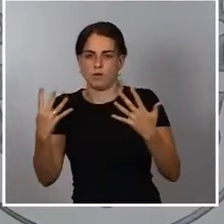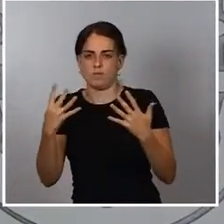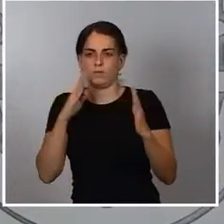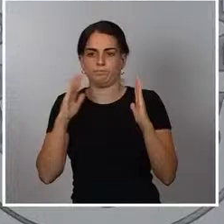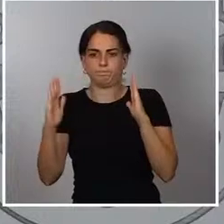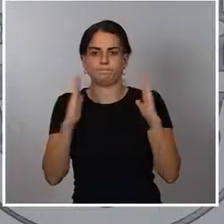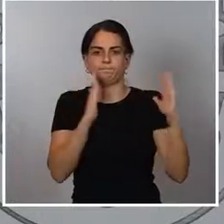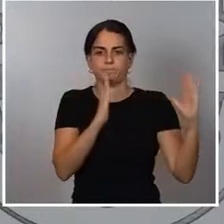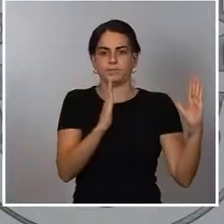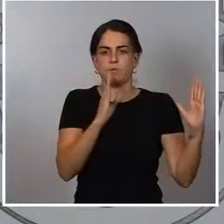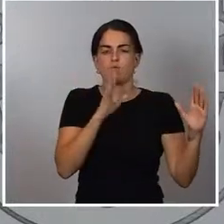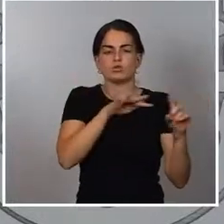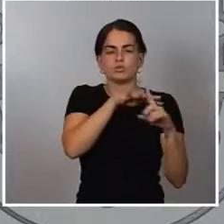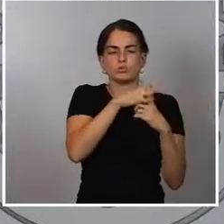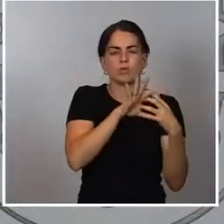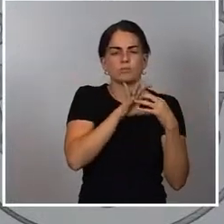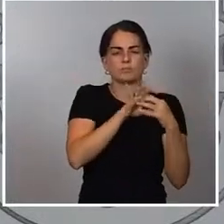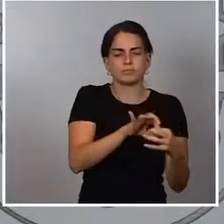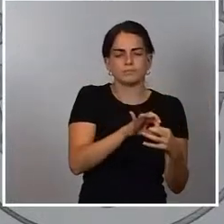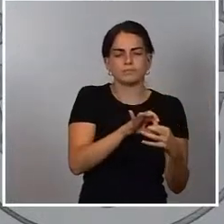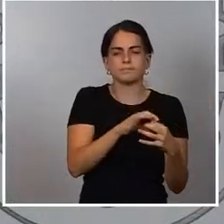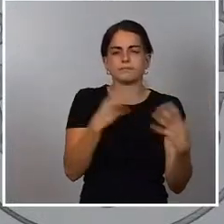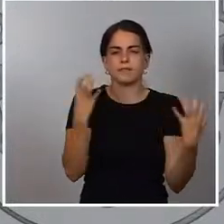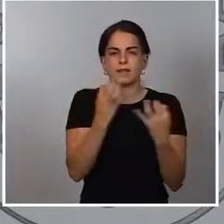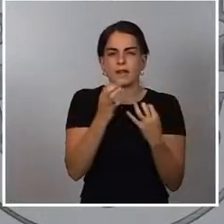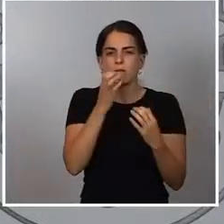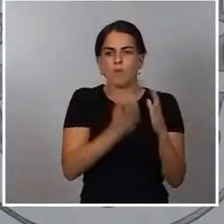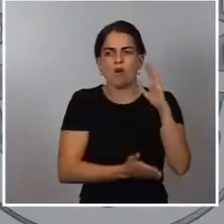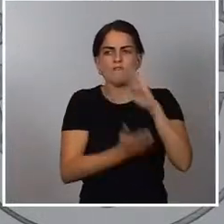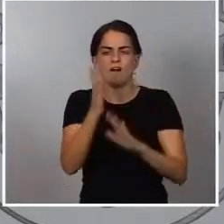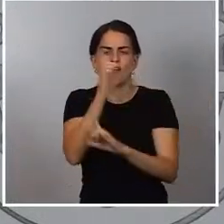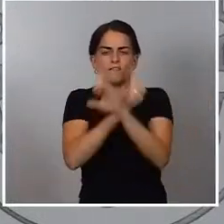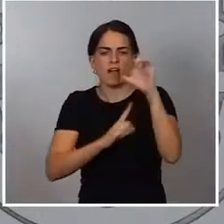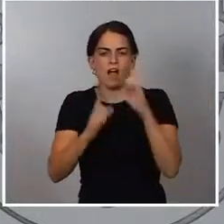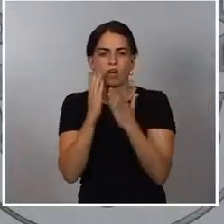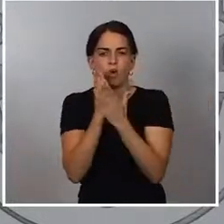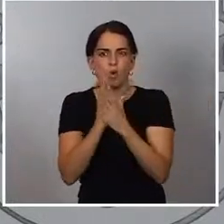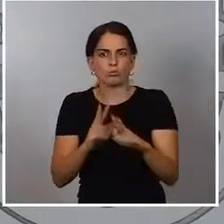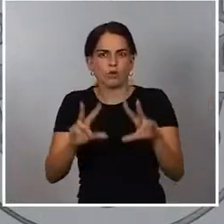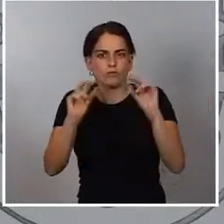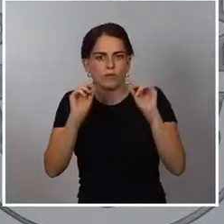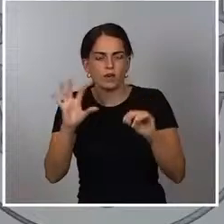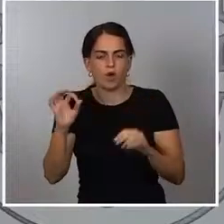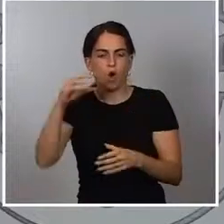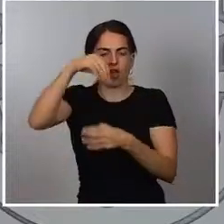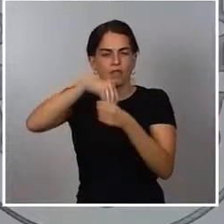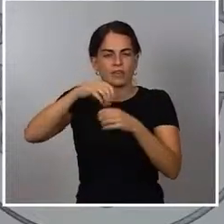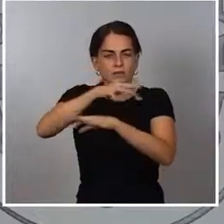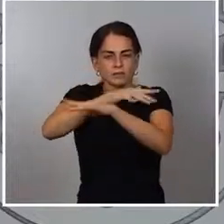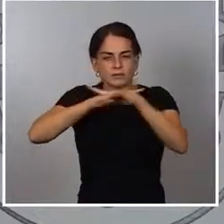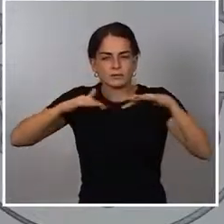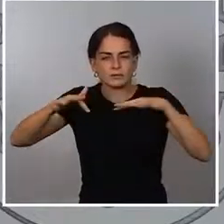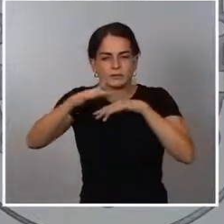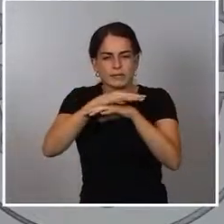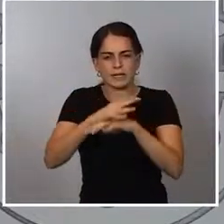pues como he dicho a viajes de fin de curso a estancia en interiores sin respetar digamos las normas que nos hemos impuesto